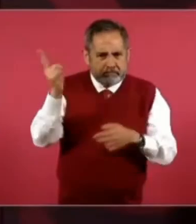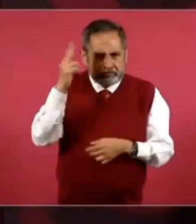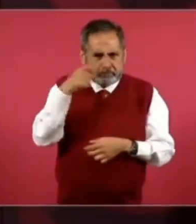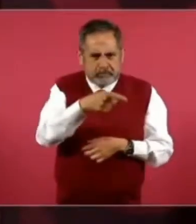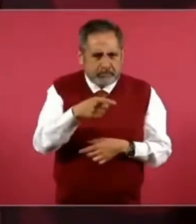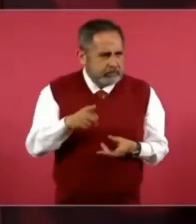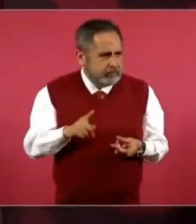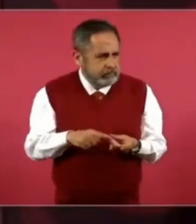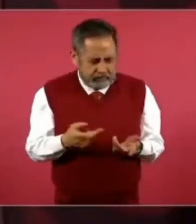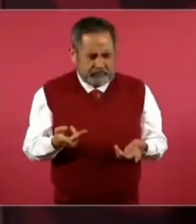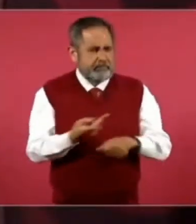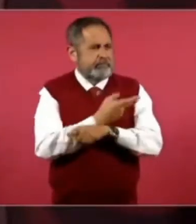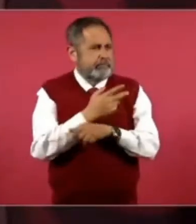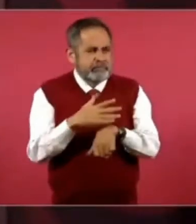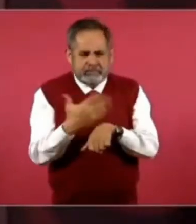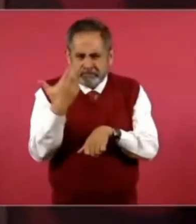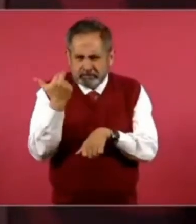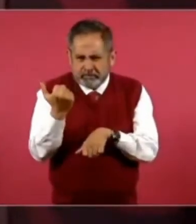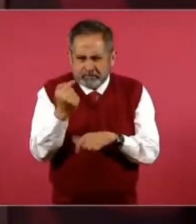todo,